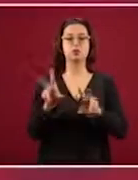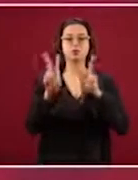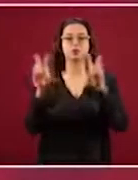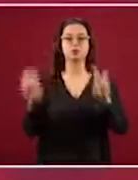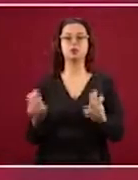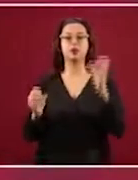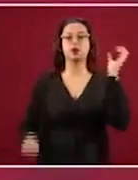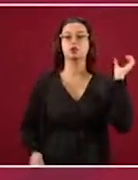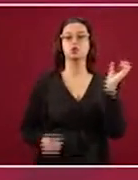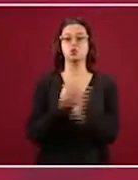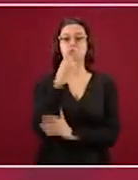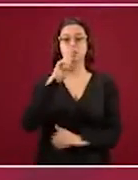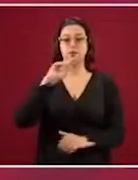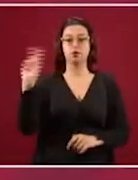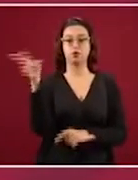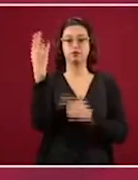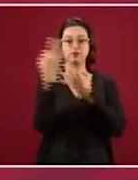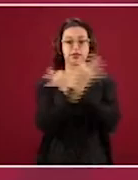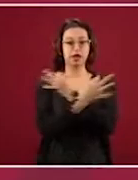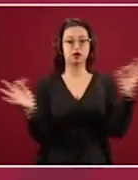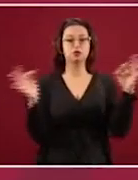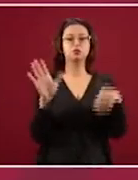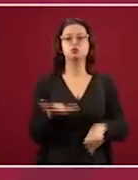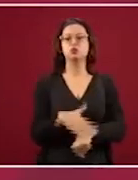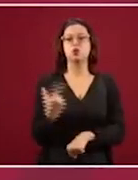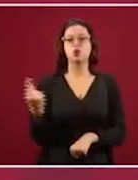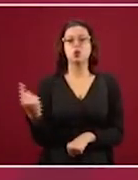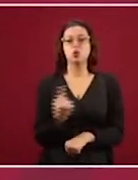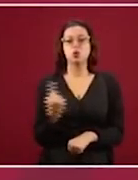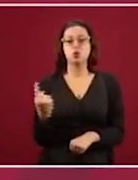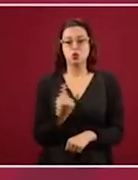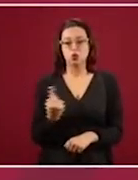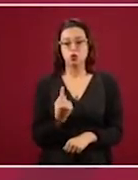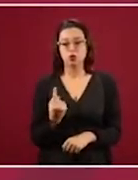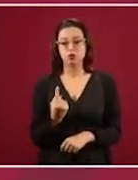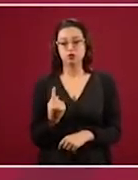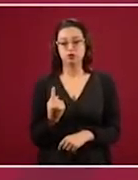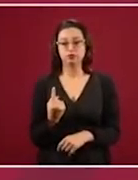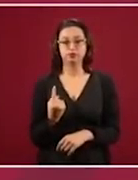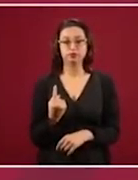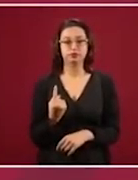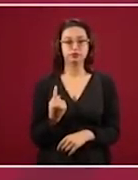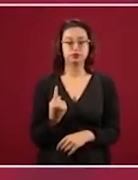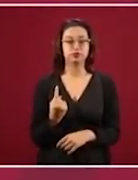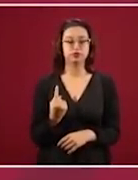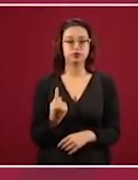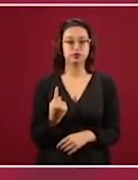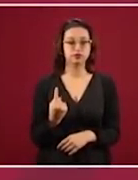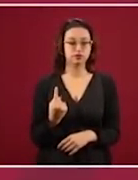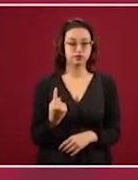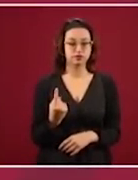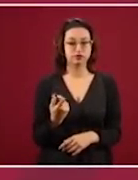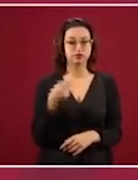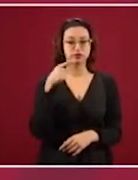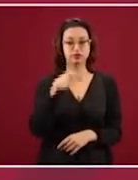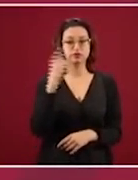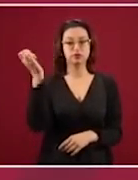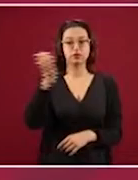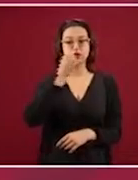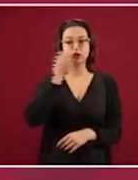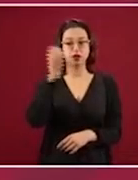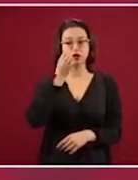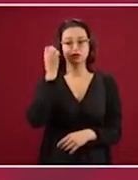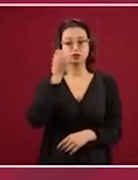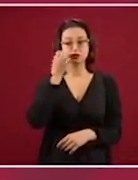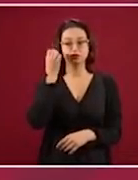hace porque se trata de una escuela